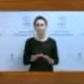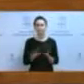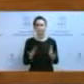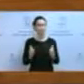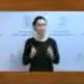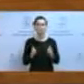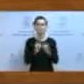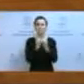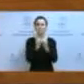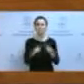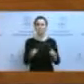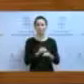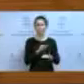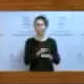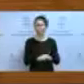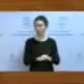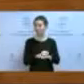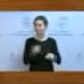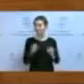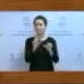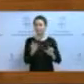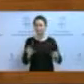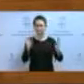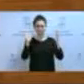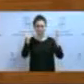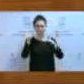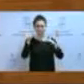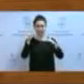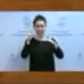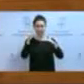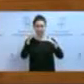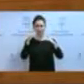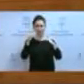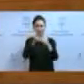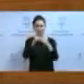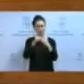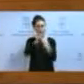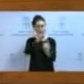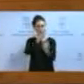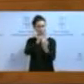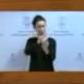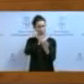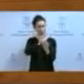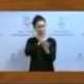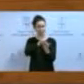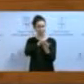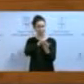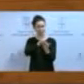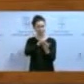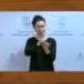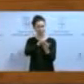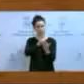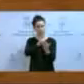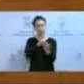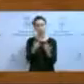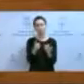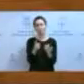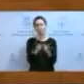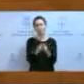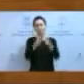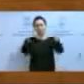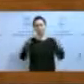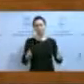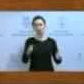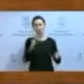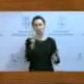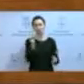cumple. El modelo de atención que se debe imponer con el usuario como centro de la atención requiere más personal al ser